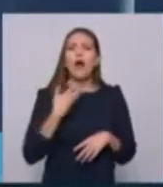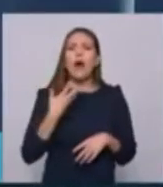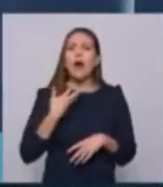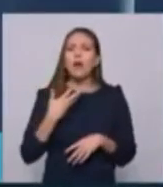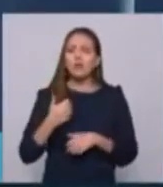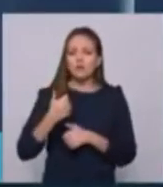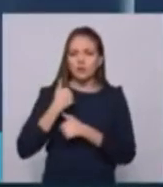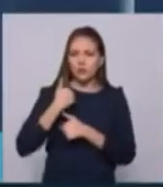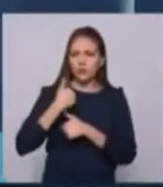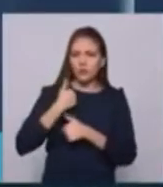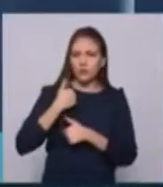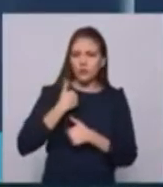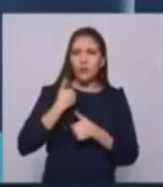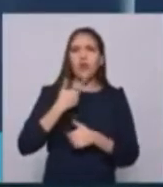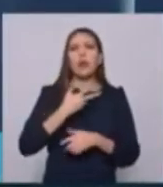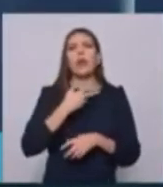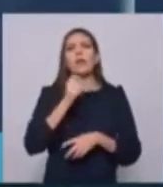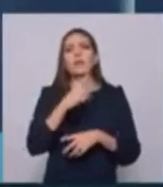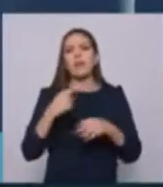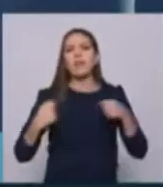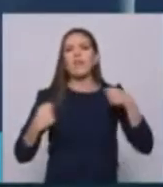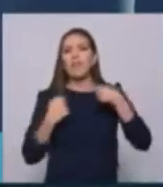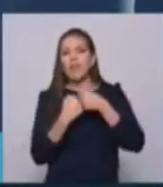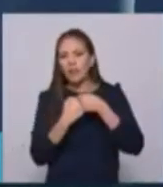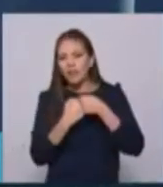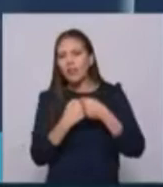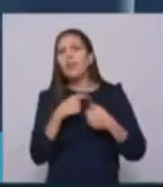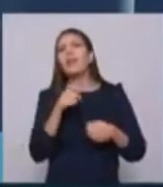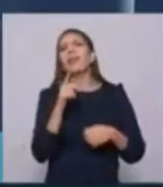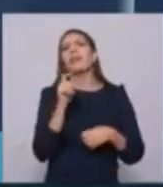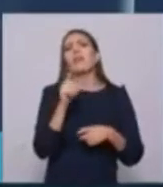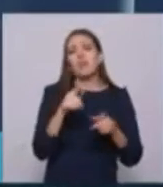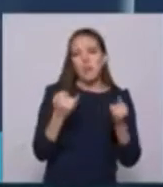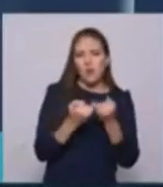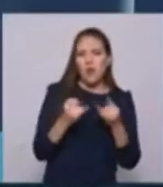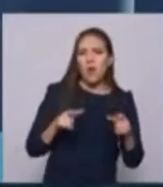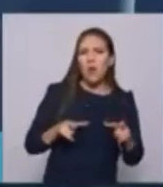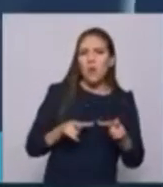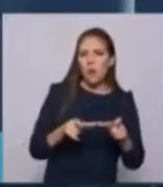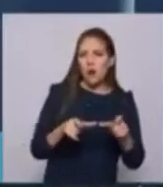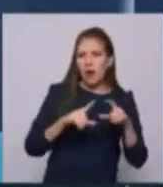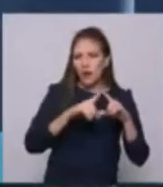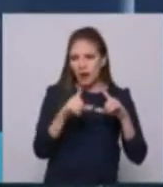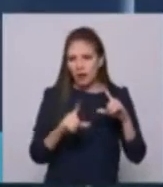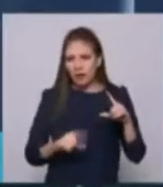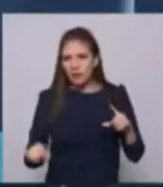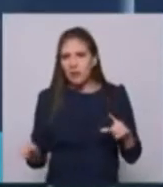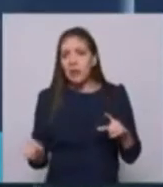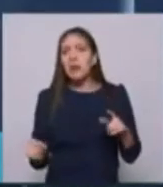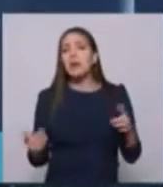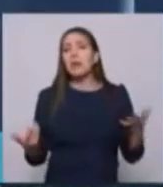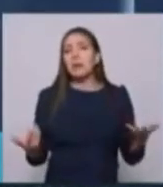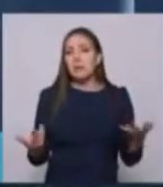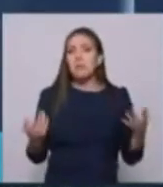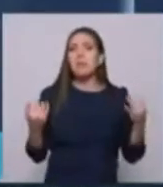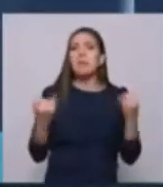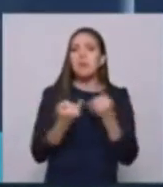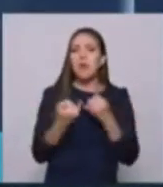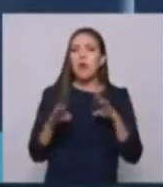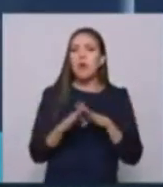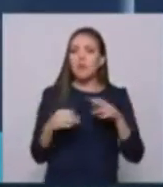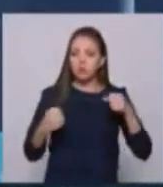ambas fronteras de la Guardia Nacional, y vemos a sus grandes masas aplaudirle. Entonces hay un